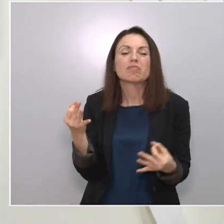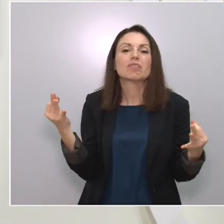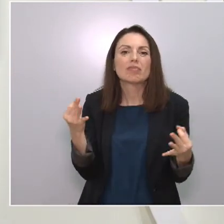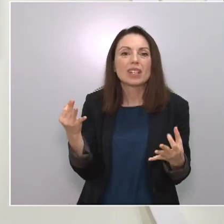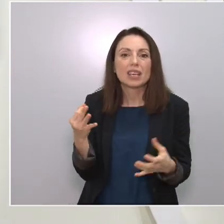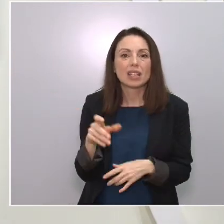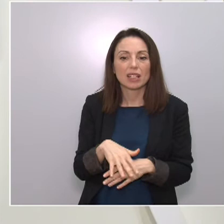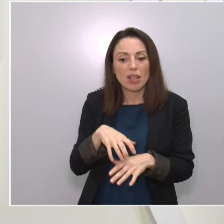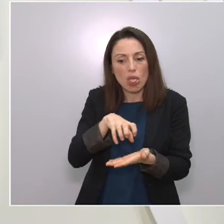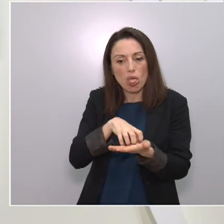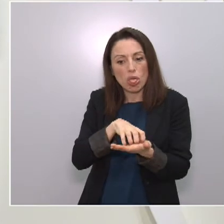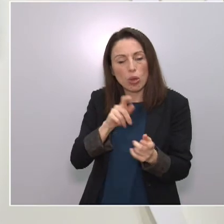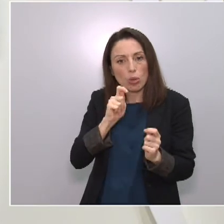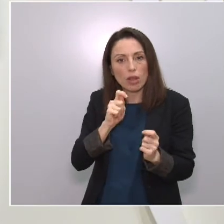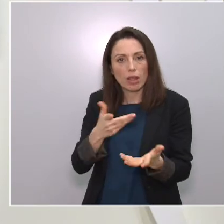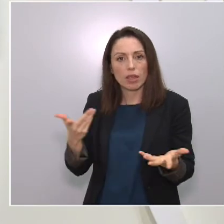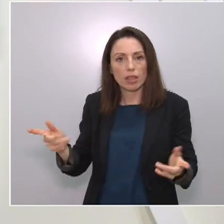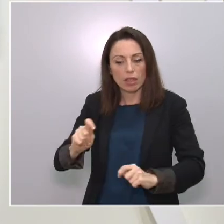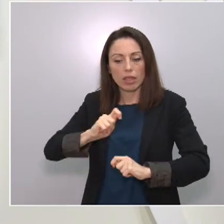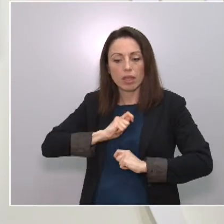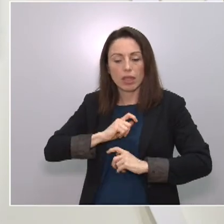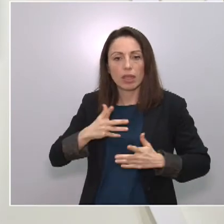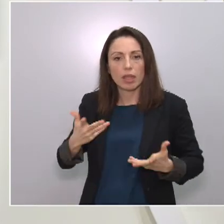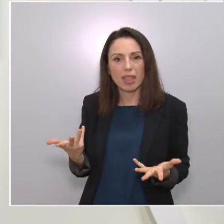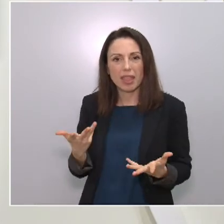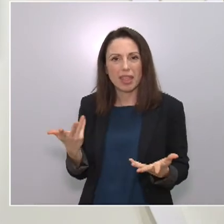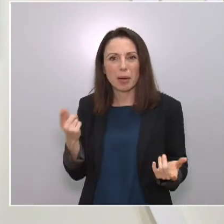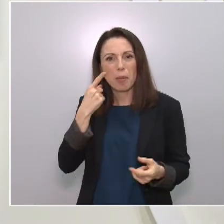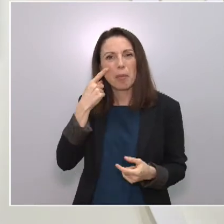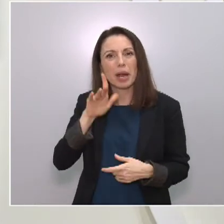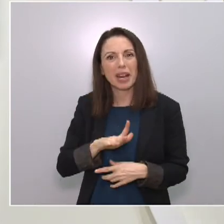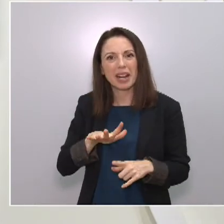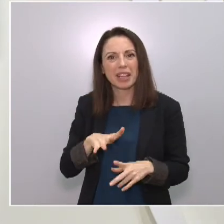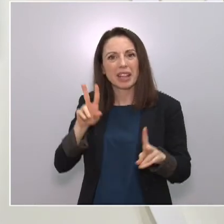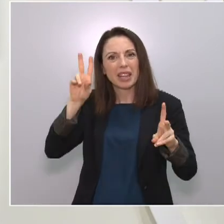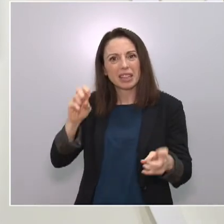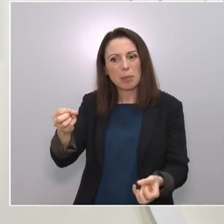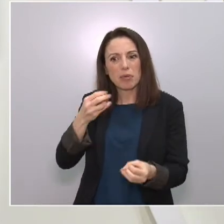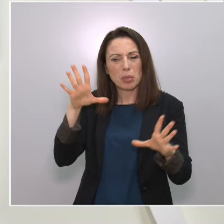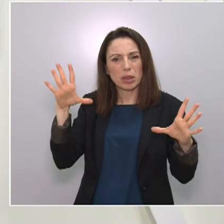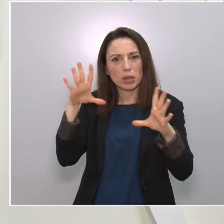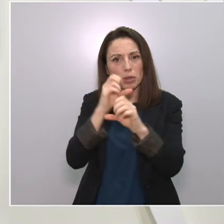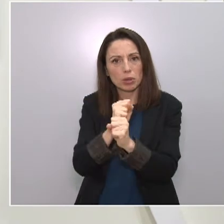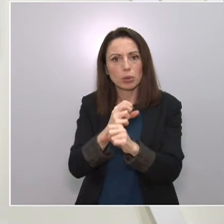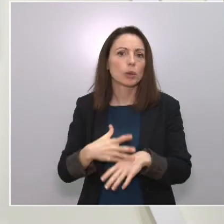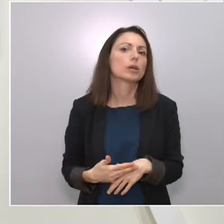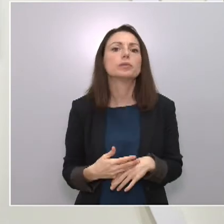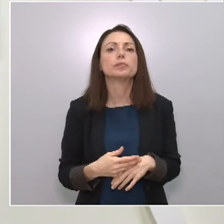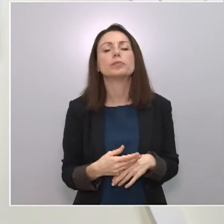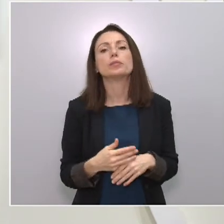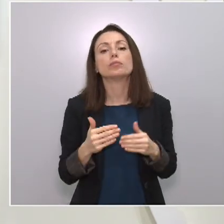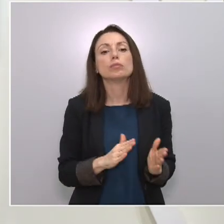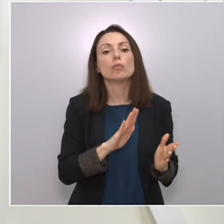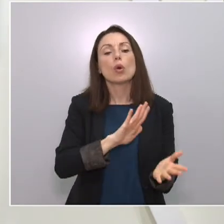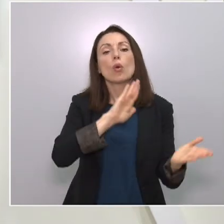las dudas que pueda generar esa opacidad en la información. Y respecto al pase a la